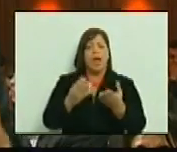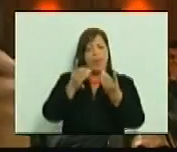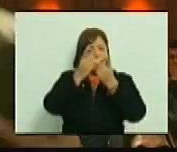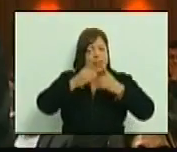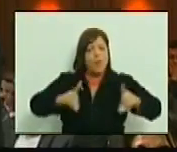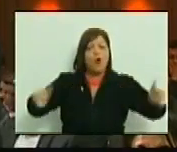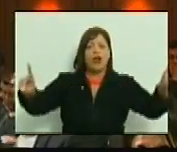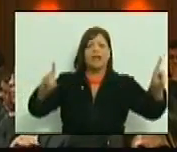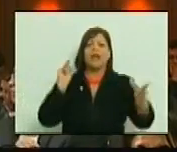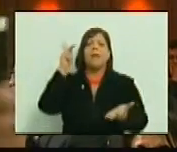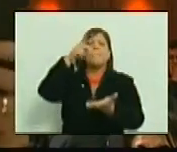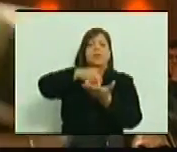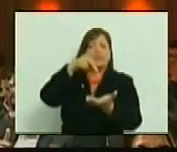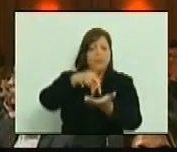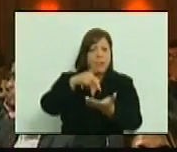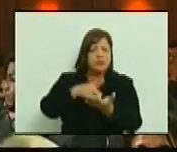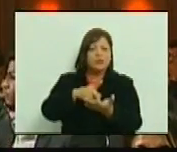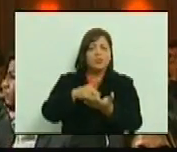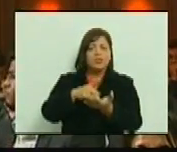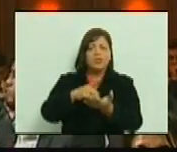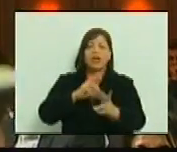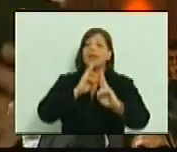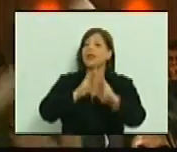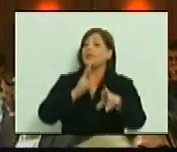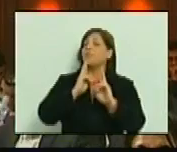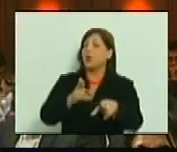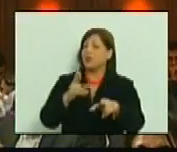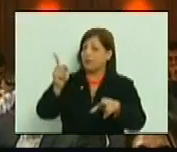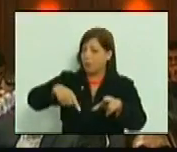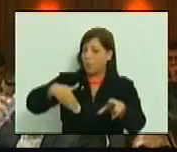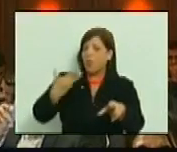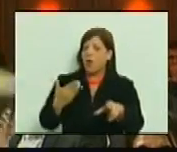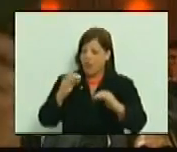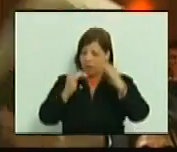de participación y resultados que puedan ser